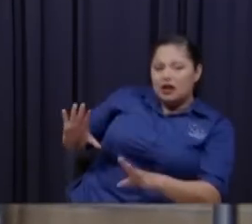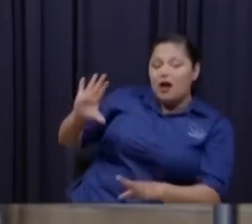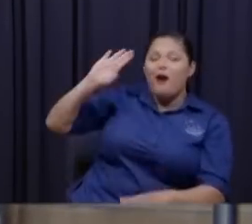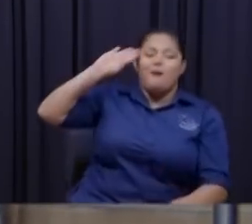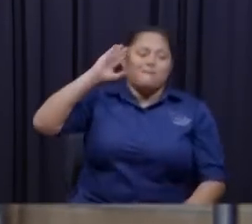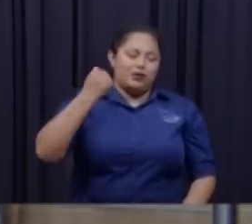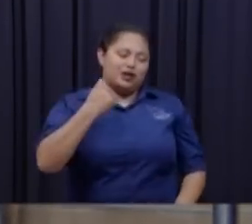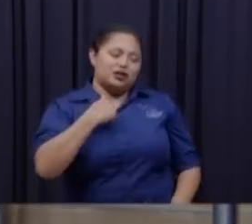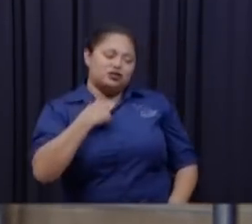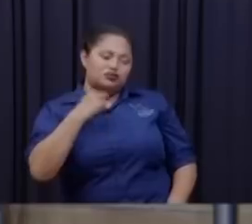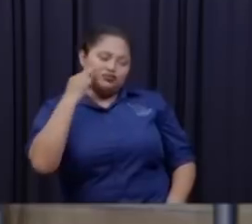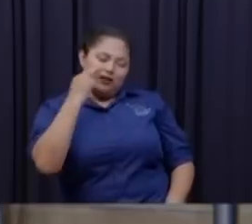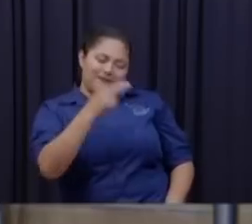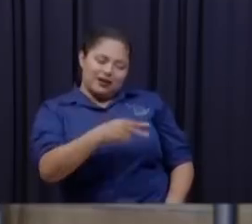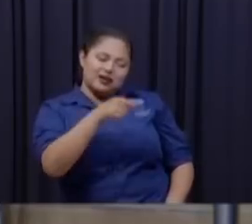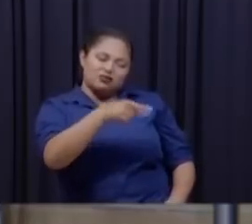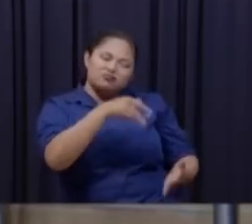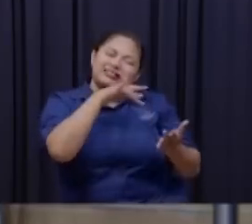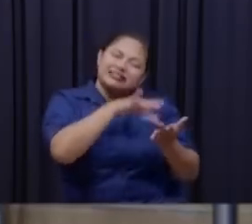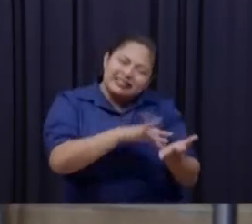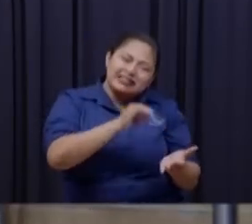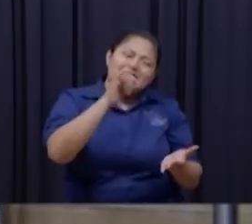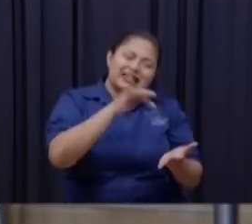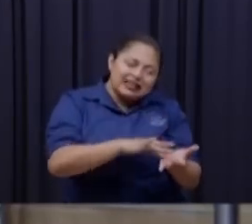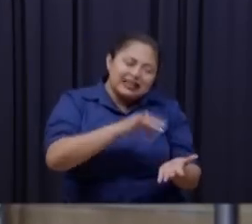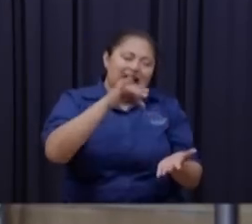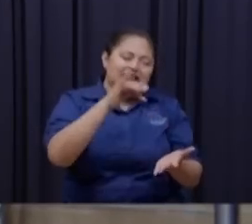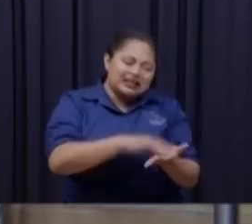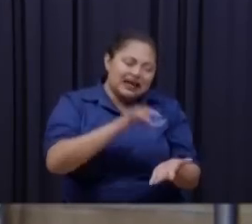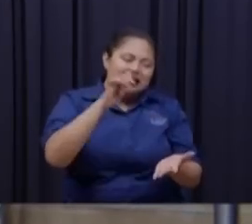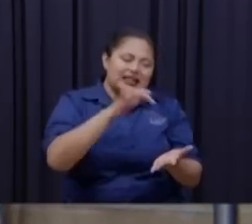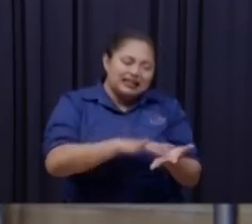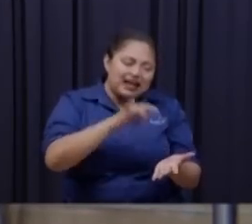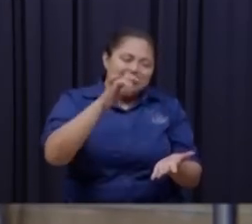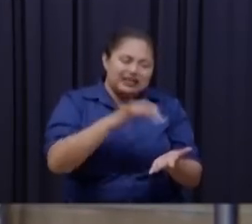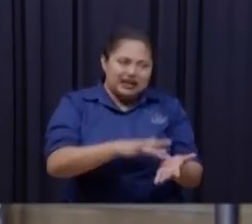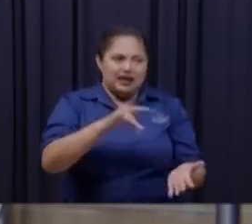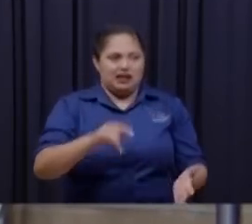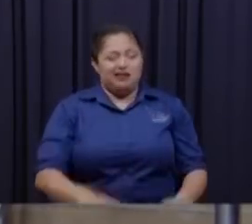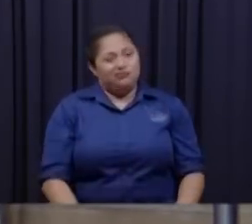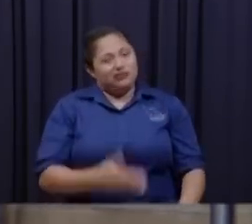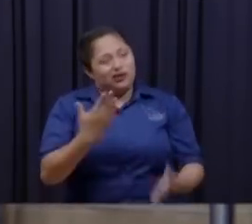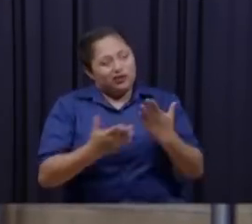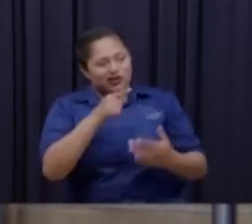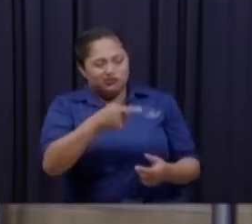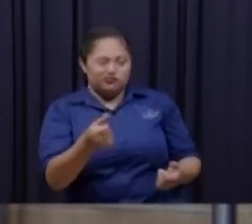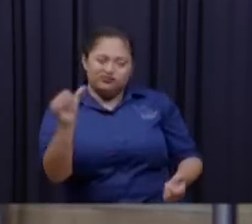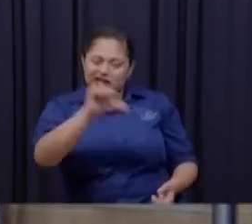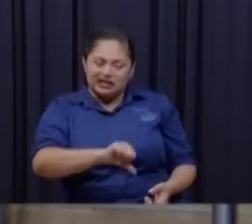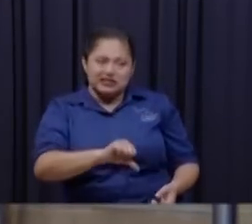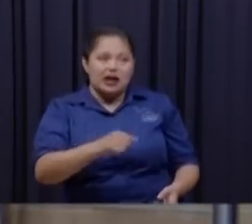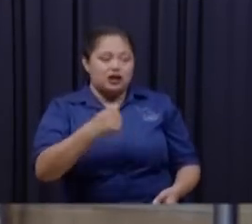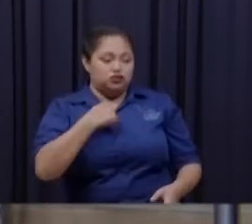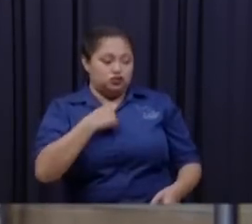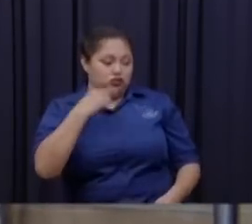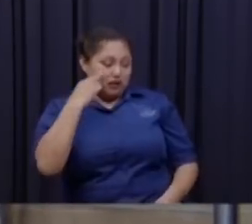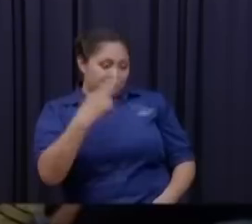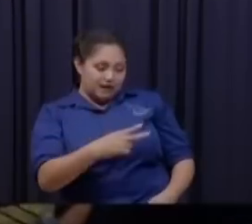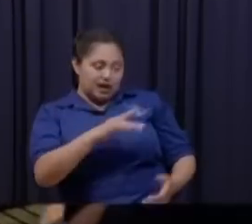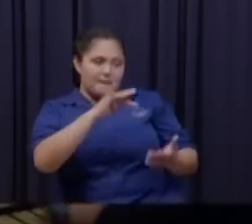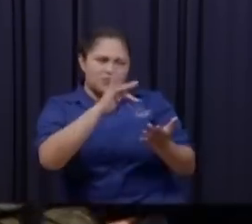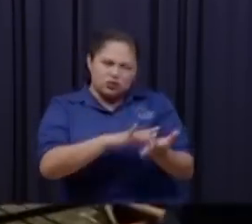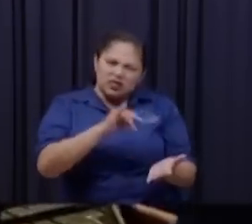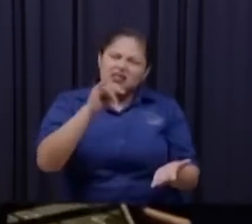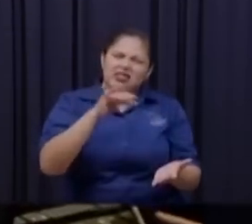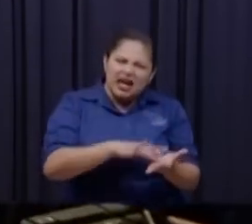año procurando. Todo el año procuraste, aunque fallaste, todo el año te vi procurando.